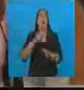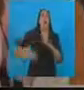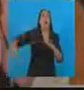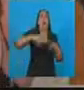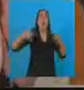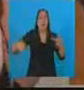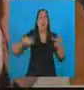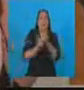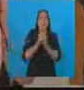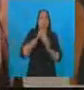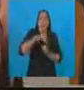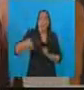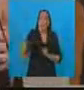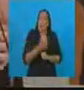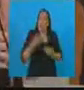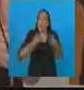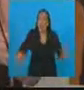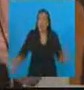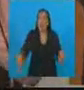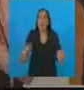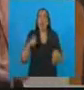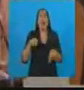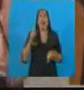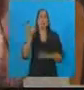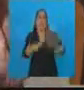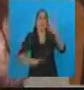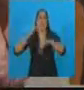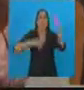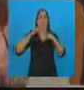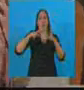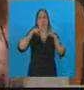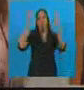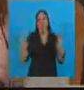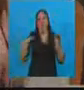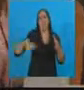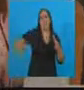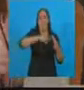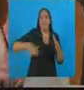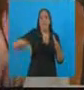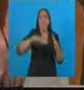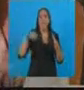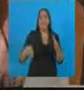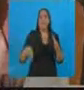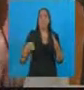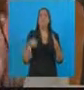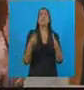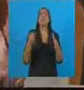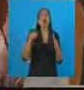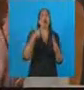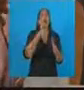y que consiste básicamente en todo lo que es la infraestructura que tiene el parque industrial no sea